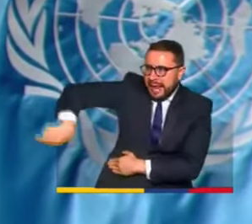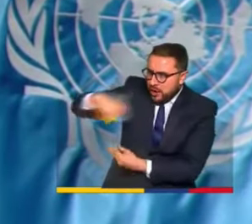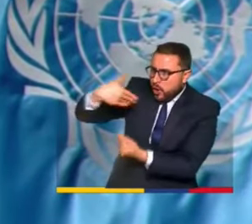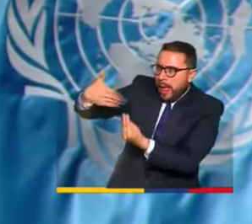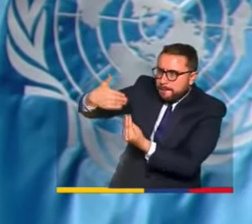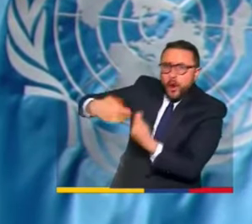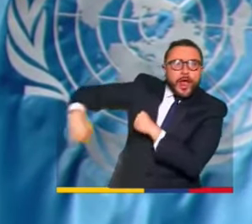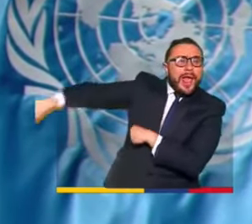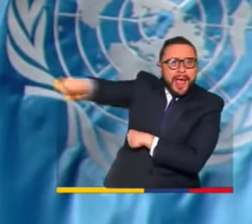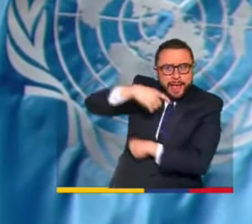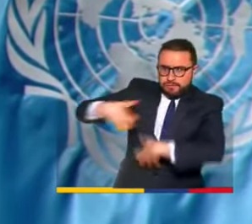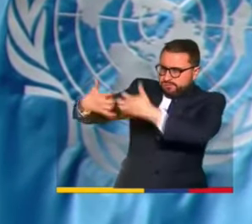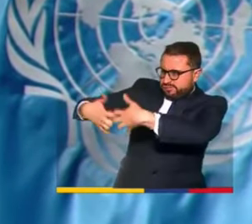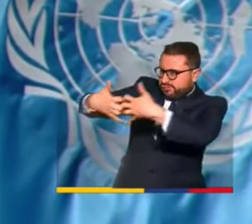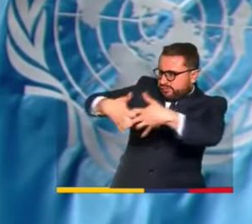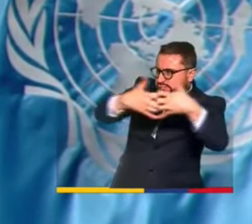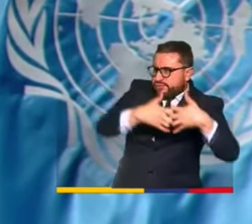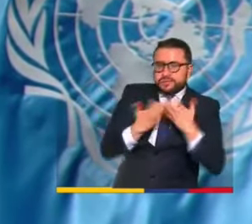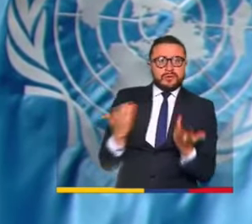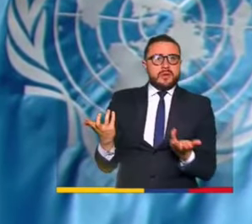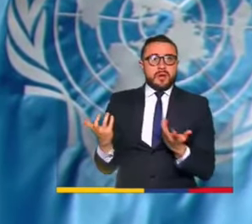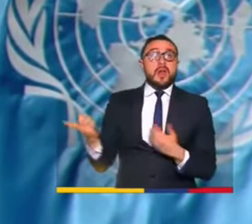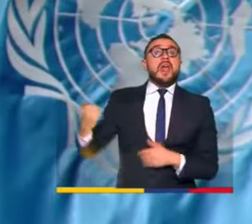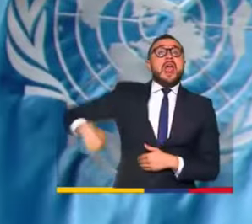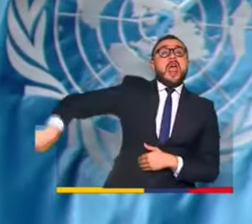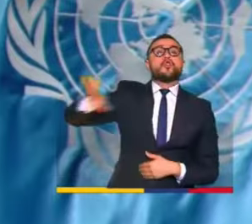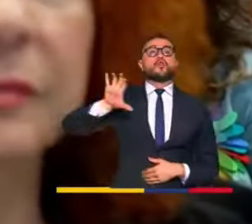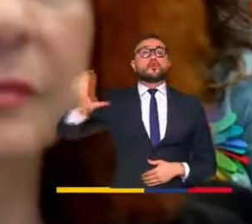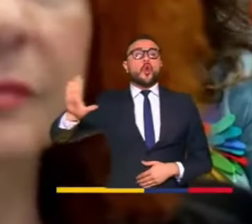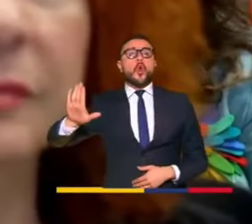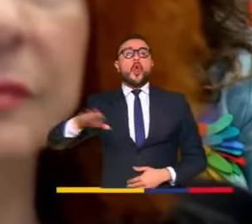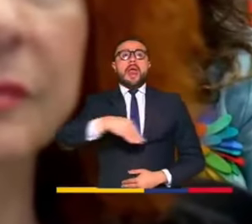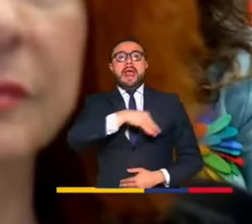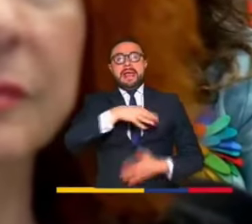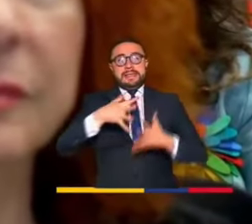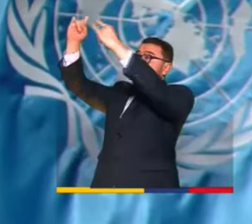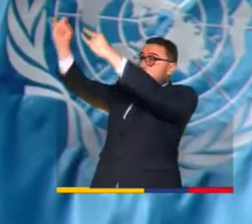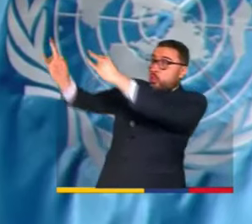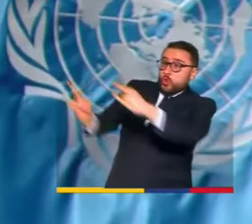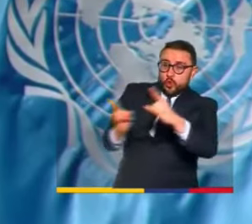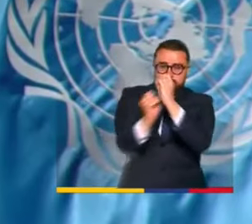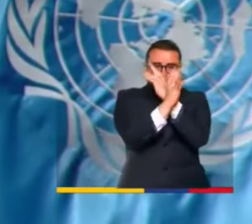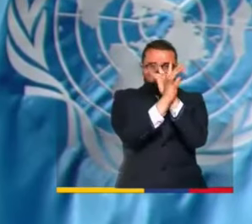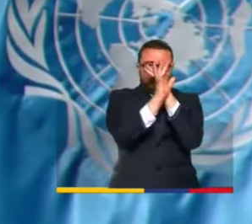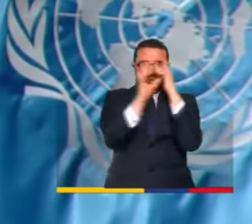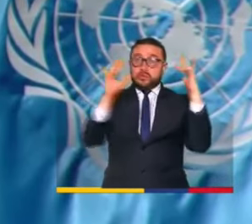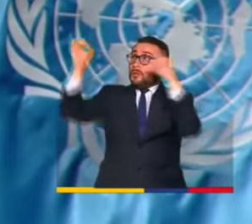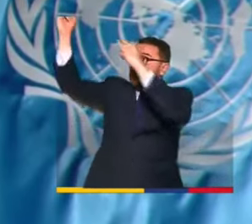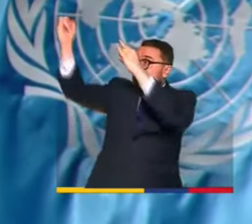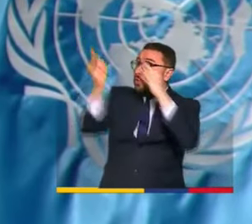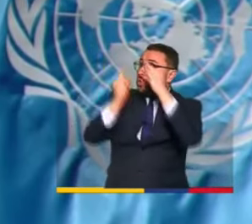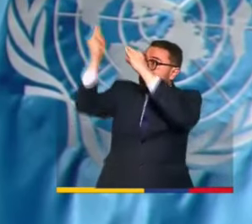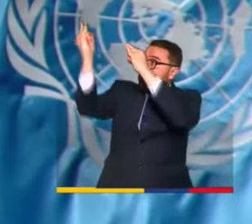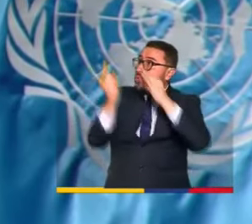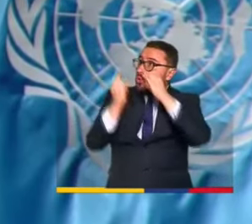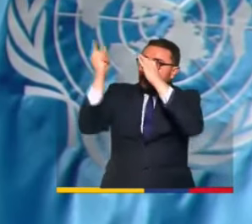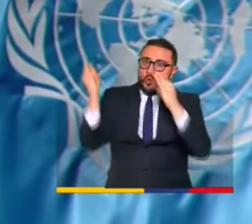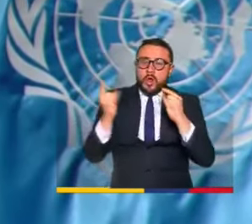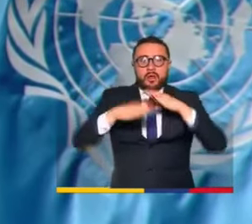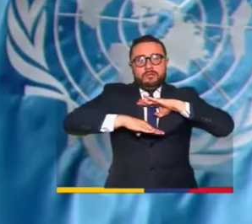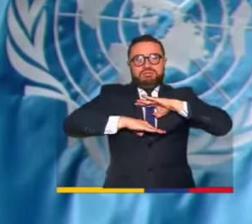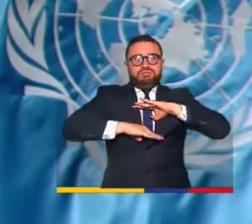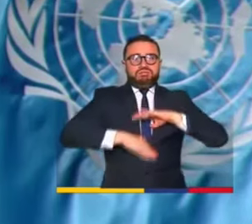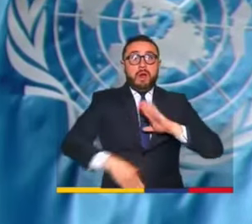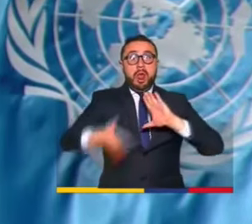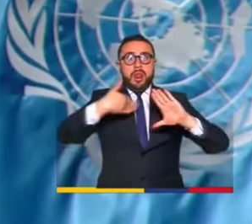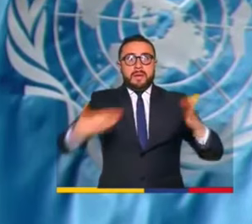poderosas de Estados Unidos, China y Europa. A través de nuestra